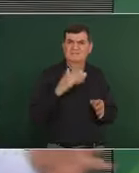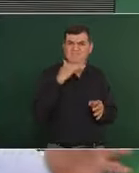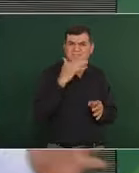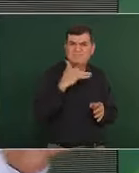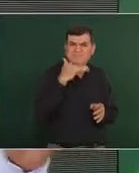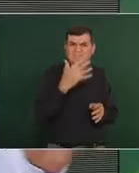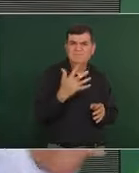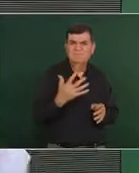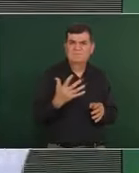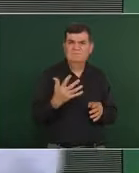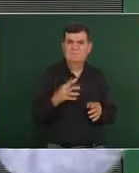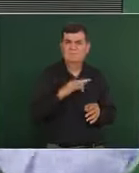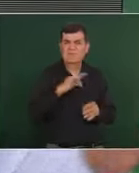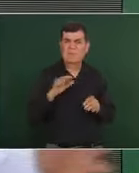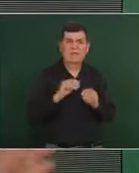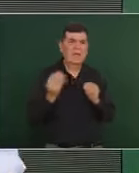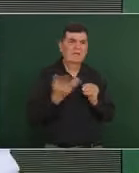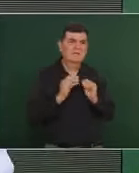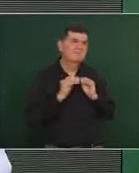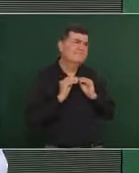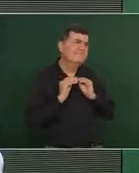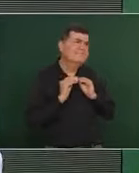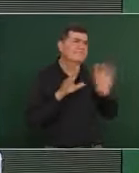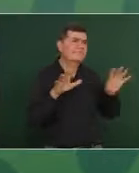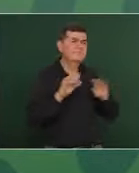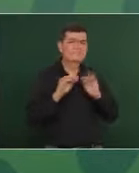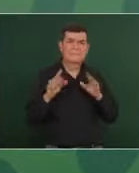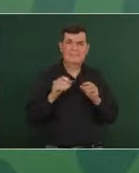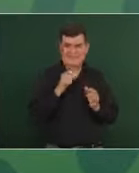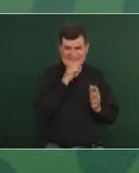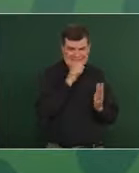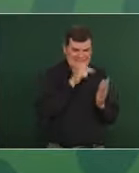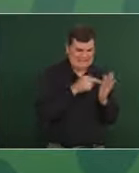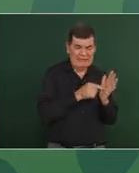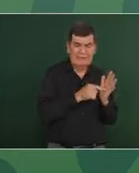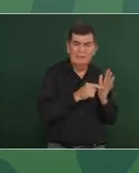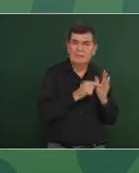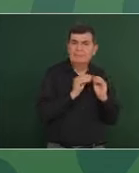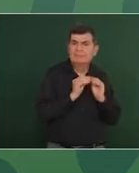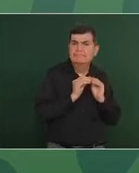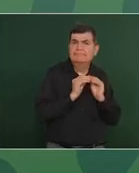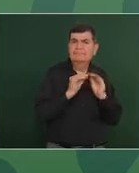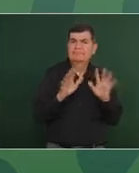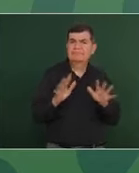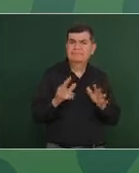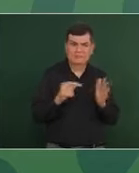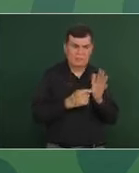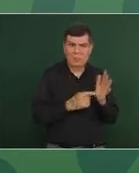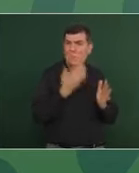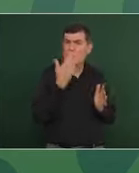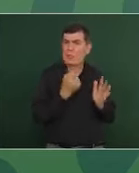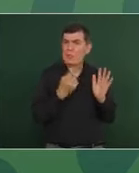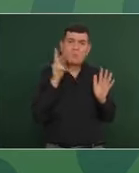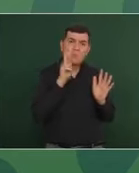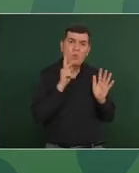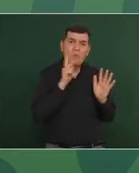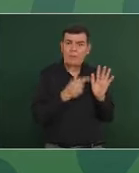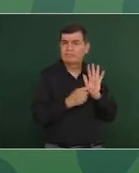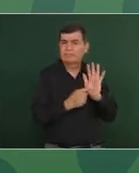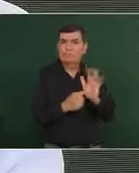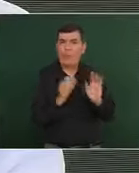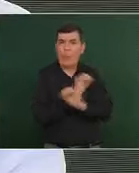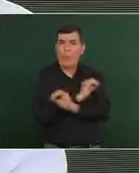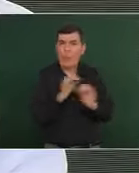pueden difundir una calumnia sin una prueba,